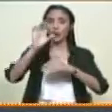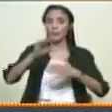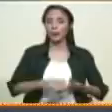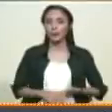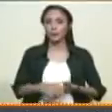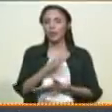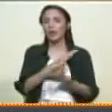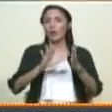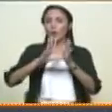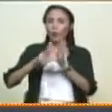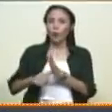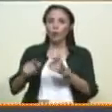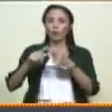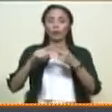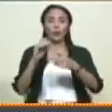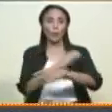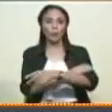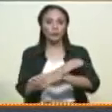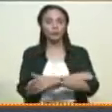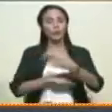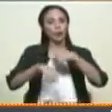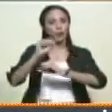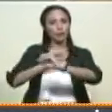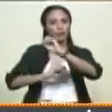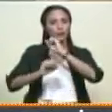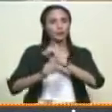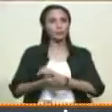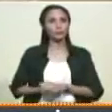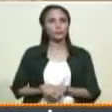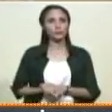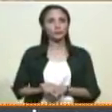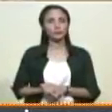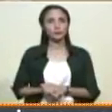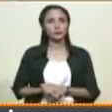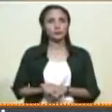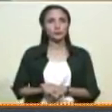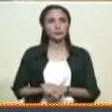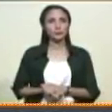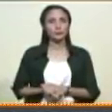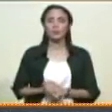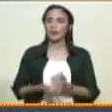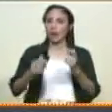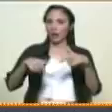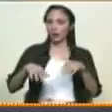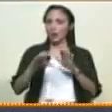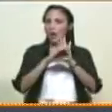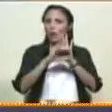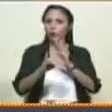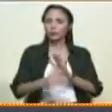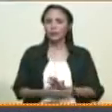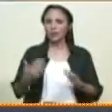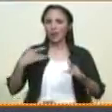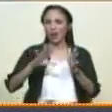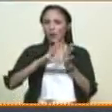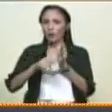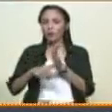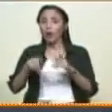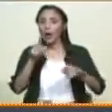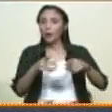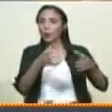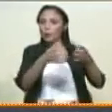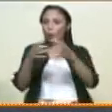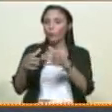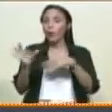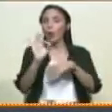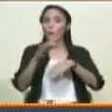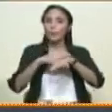la corrupción. No puede ser que esta Asamblea Nacional Constituyente tenga noticias de algún hecho de corrupción en algún organismo